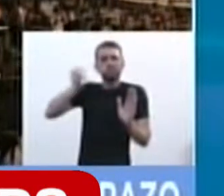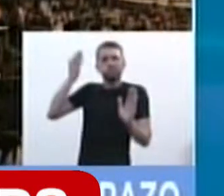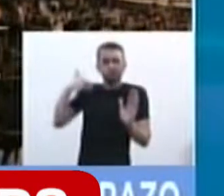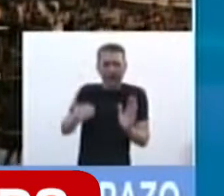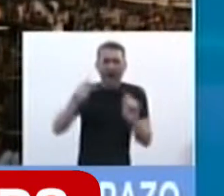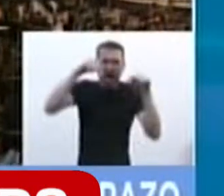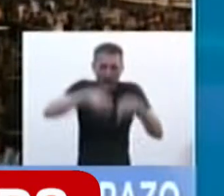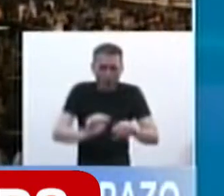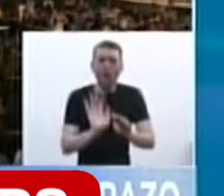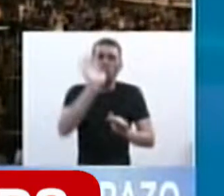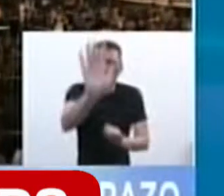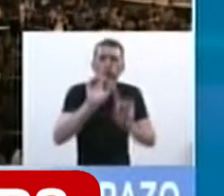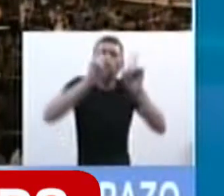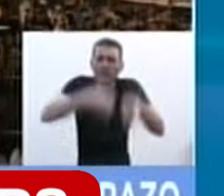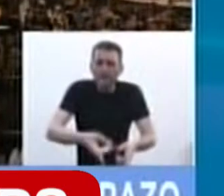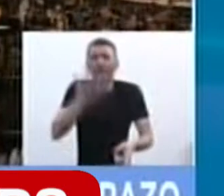guste más o nos guste menos.